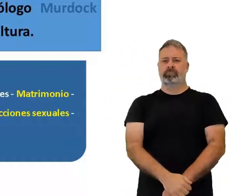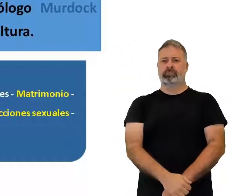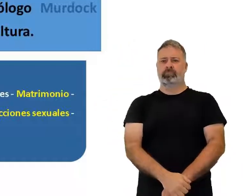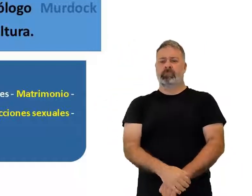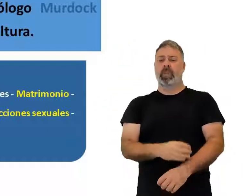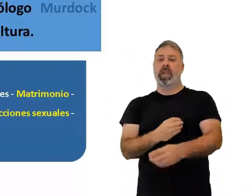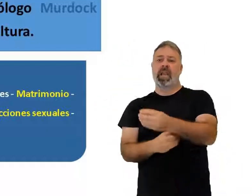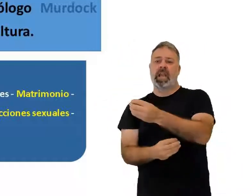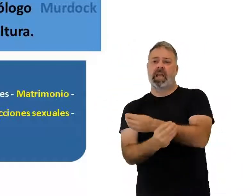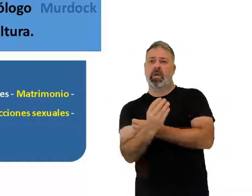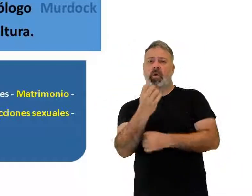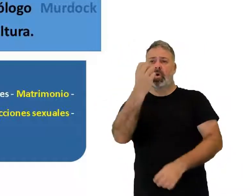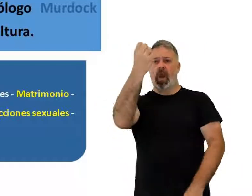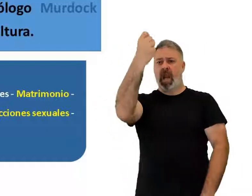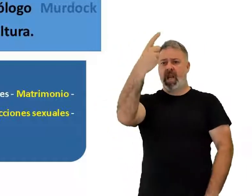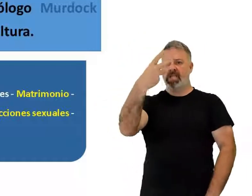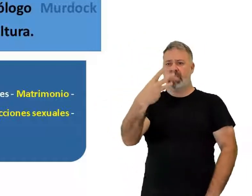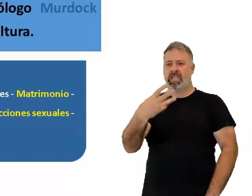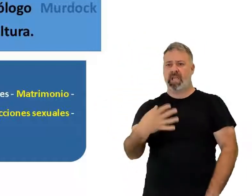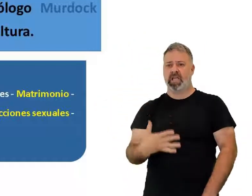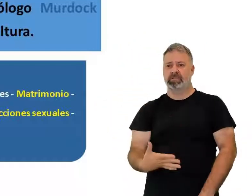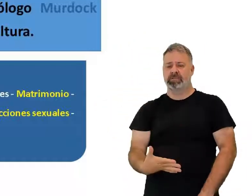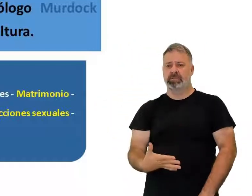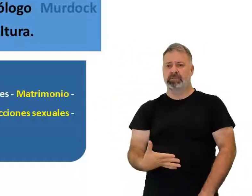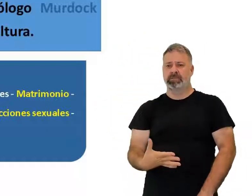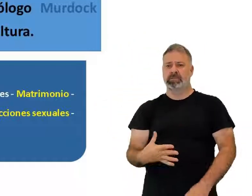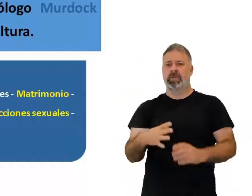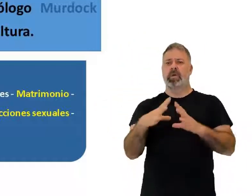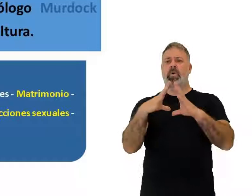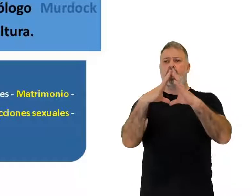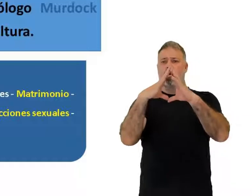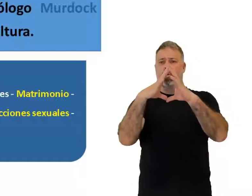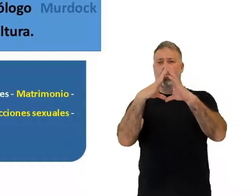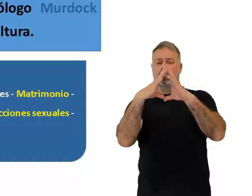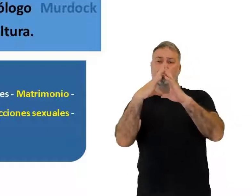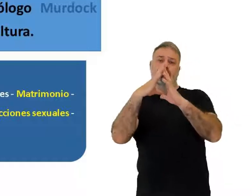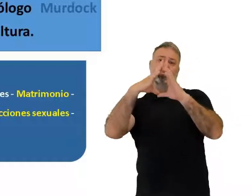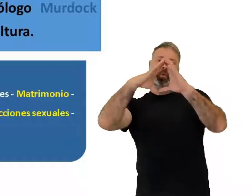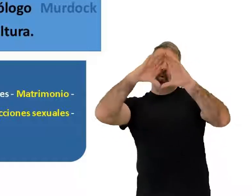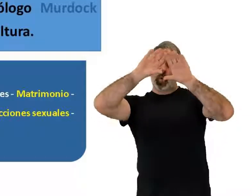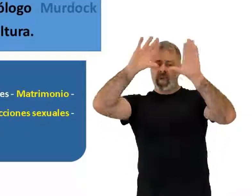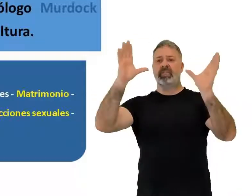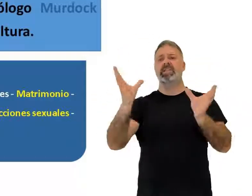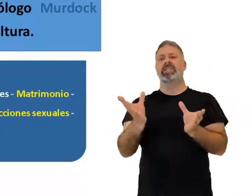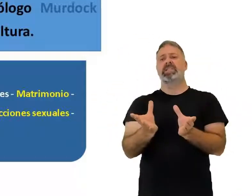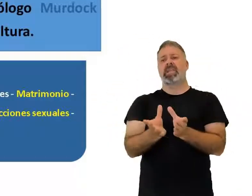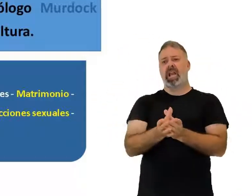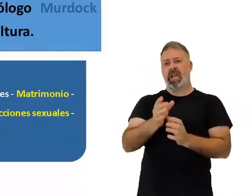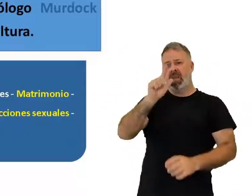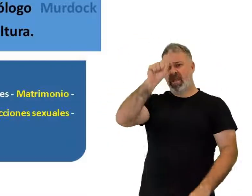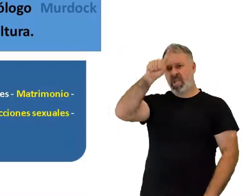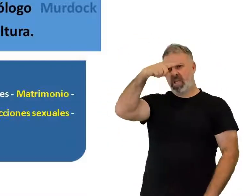creó una lista de universales de la cultura: